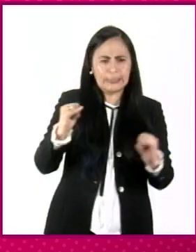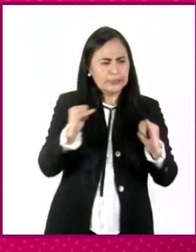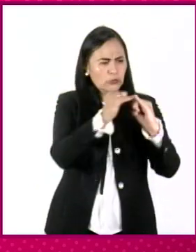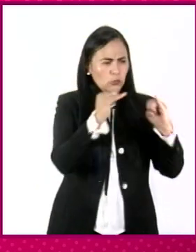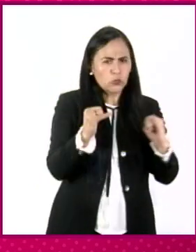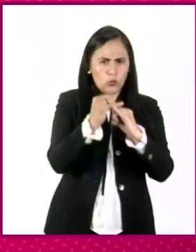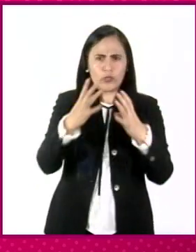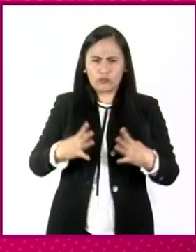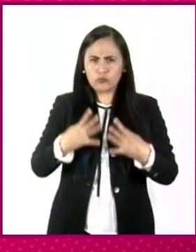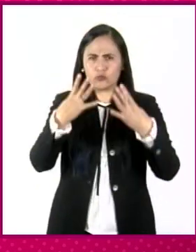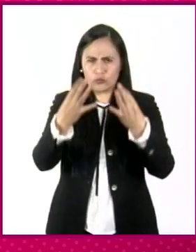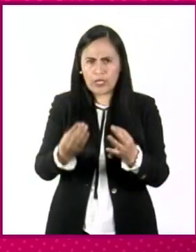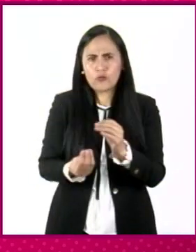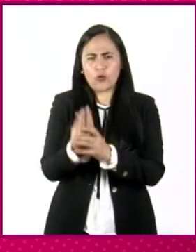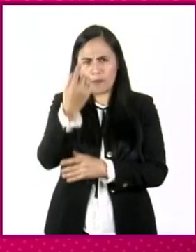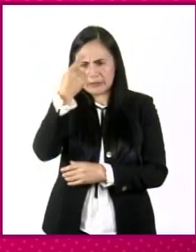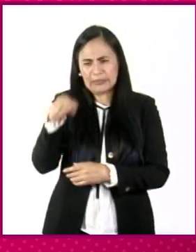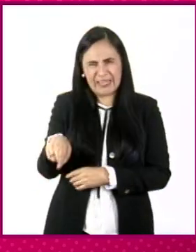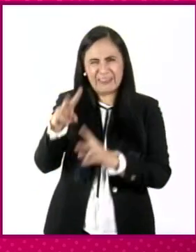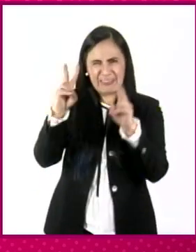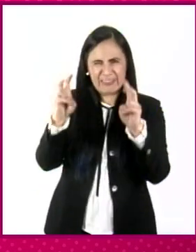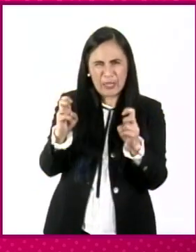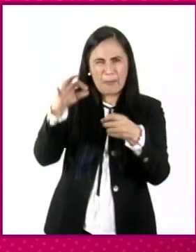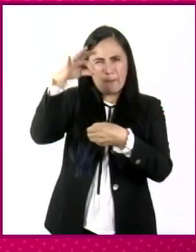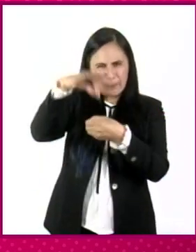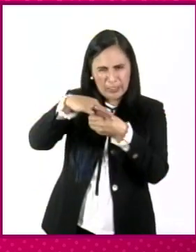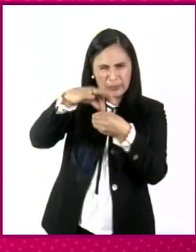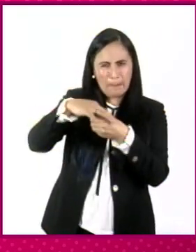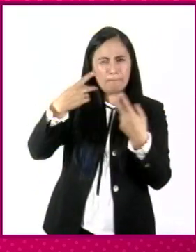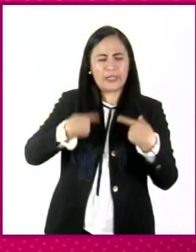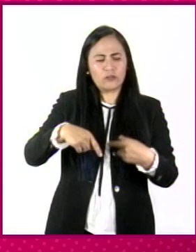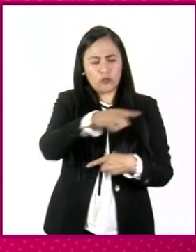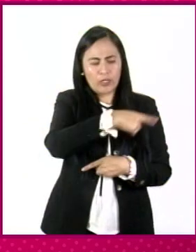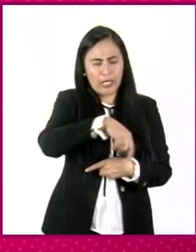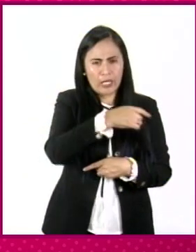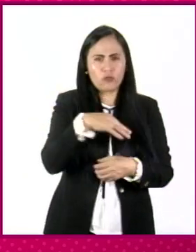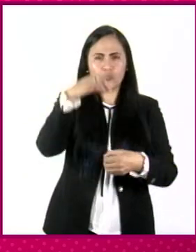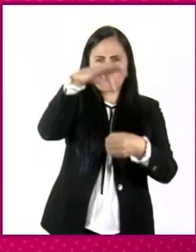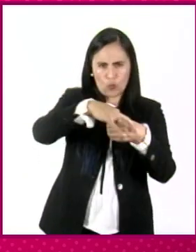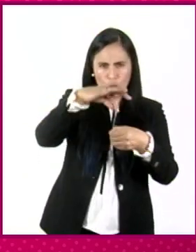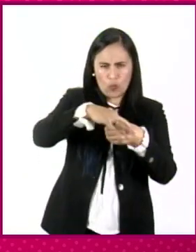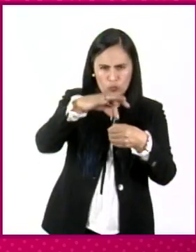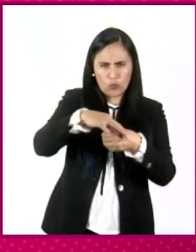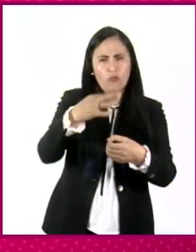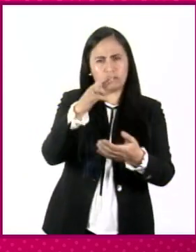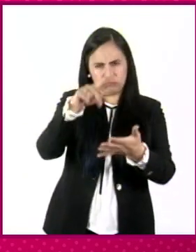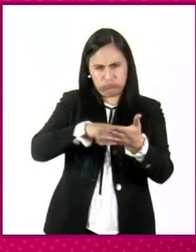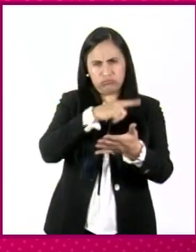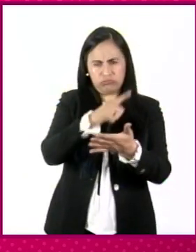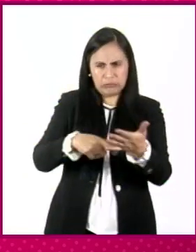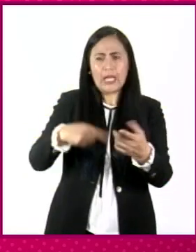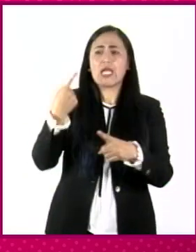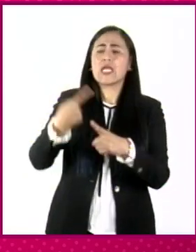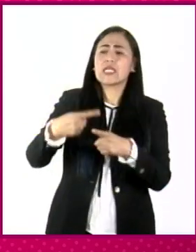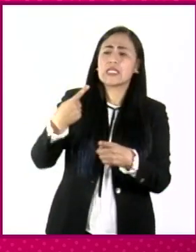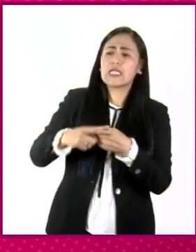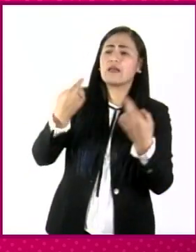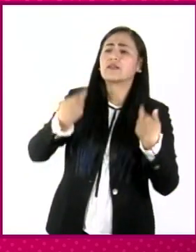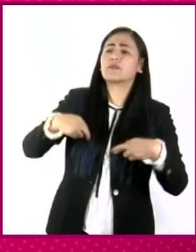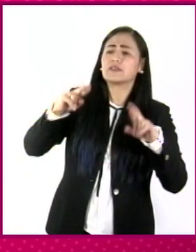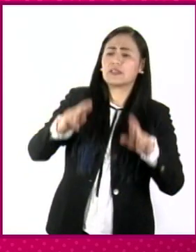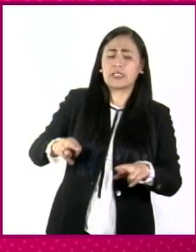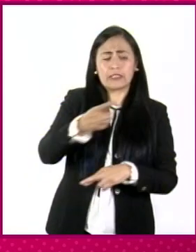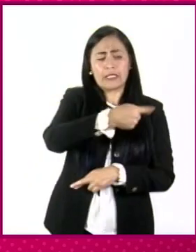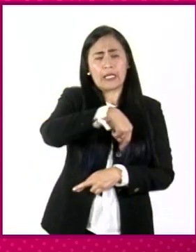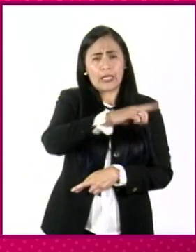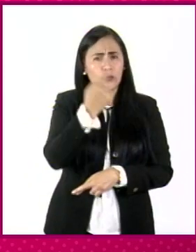institucionales de carácter electoral para que los ciudadanos puedan depositar sus votos y a su vez decidir quiénes serán los representantes